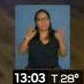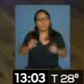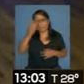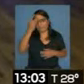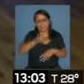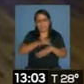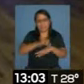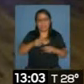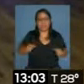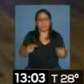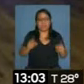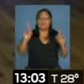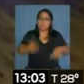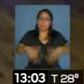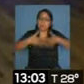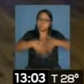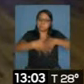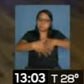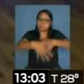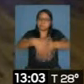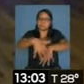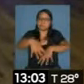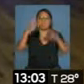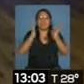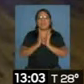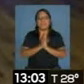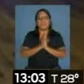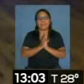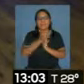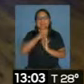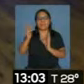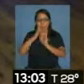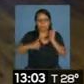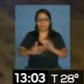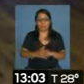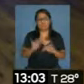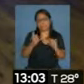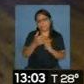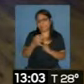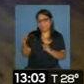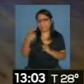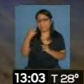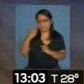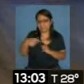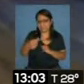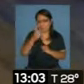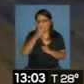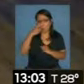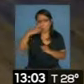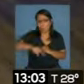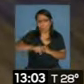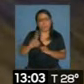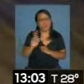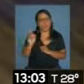las peregrinaciones a Nuestra Señora de Río Blanco, ¿no? Exactamente, porque uno piensa que este va a ser el último domingo, ¿no? Pero es uno de los